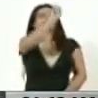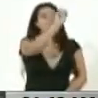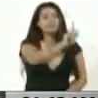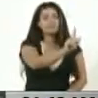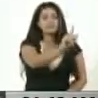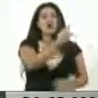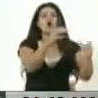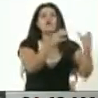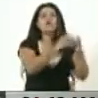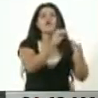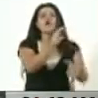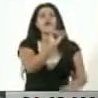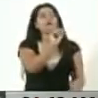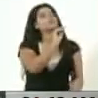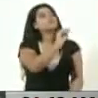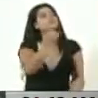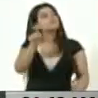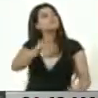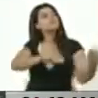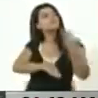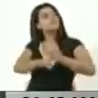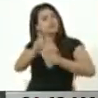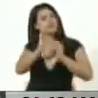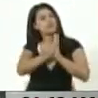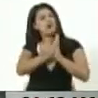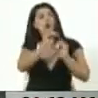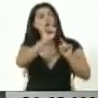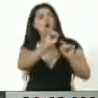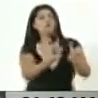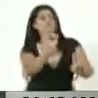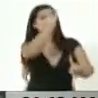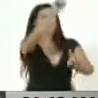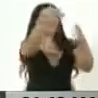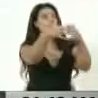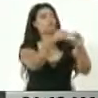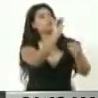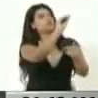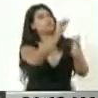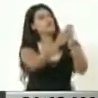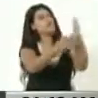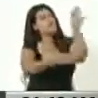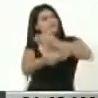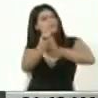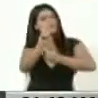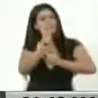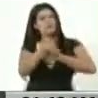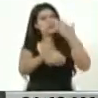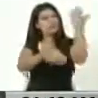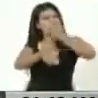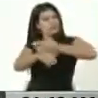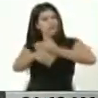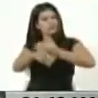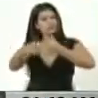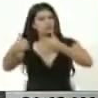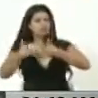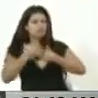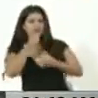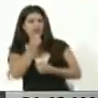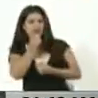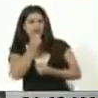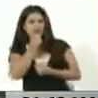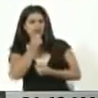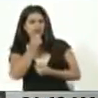sanciones a Venezuela, ¿a quién le aplica las sanciones, Nadine? ¿A quién le aplica las sanciones? Esos señores que van a hacer su mercado en